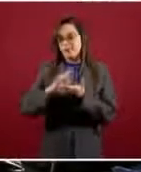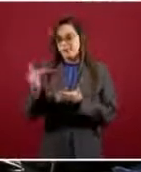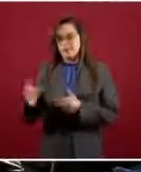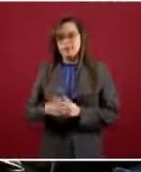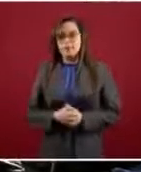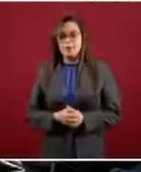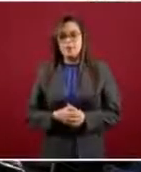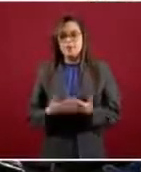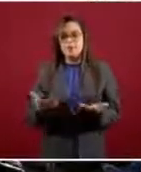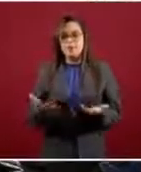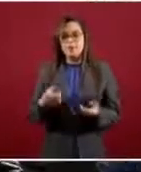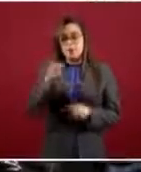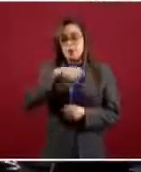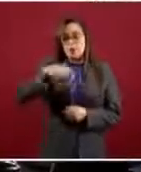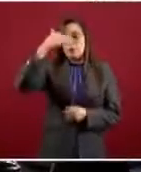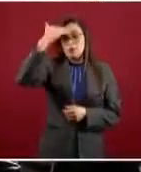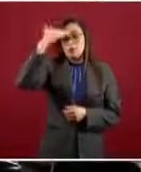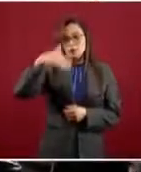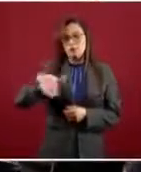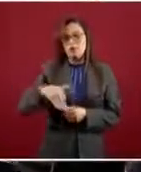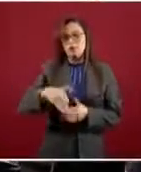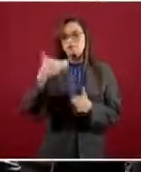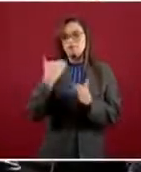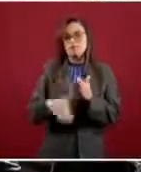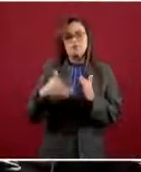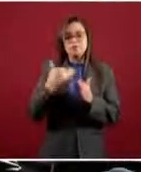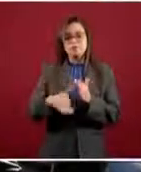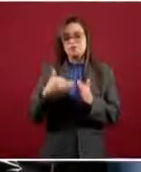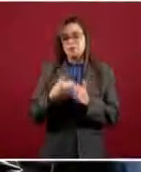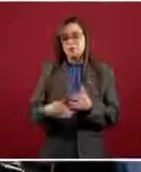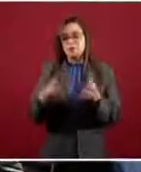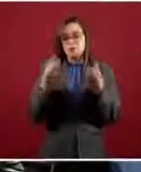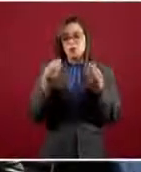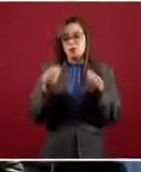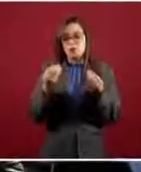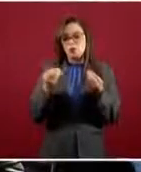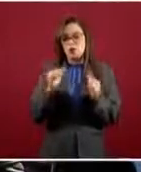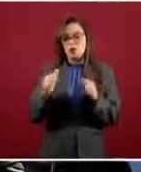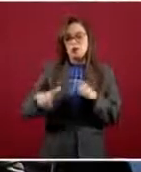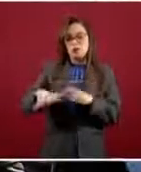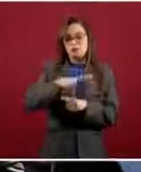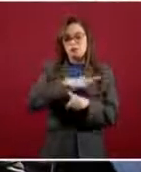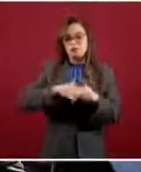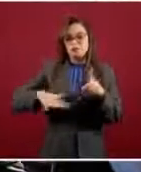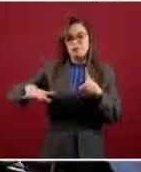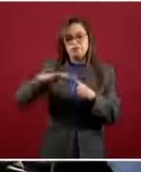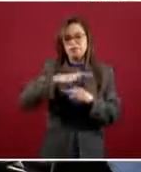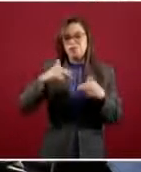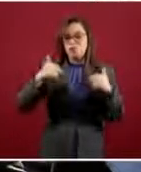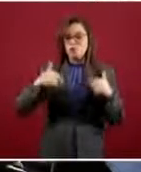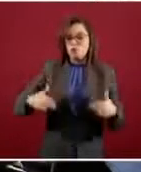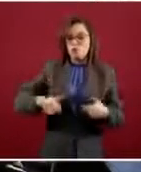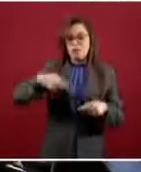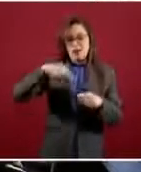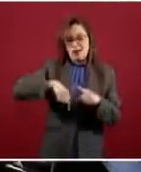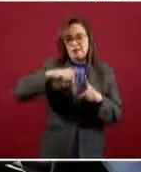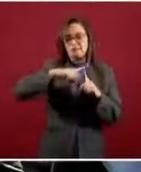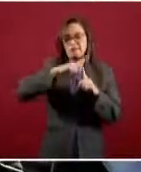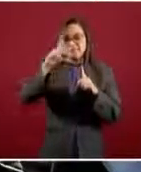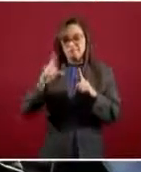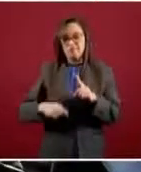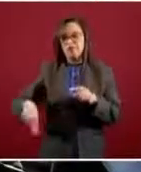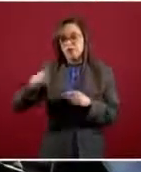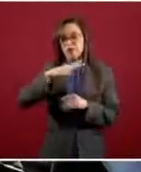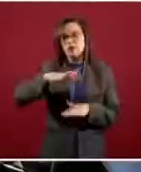déficit estructural de recursos humanos para la salud de nuestro país. Las cifras ya las conocemos, deberíamos de tener